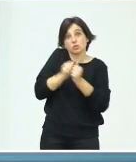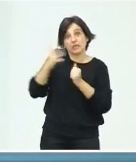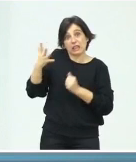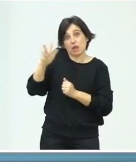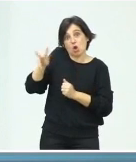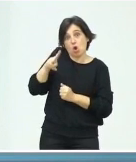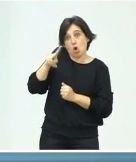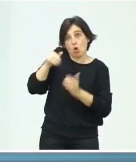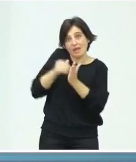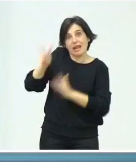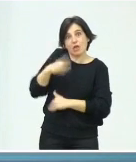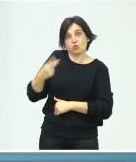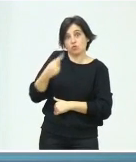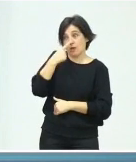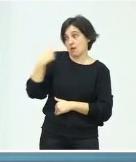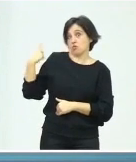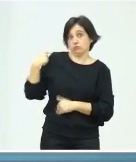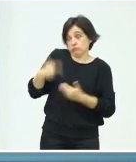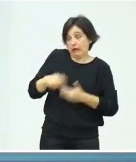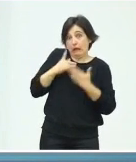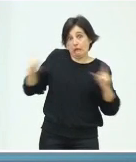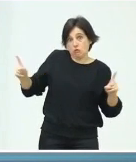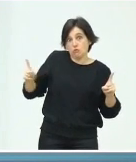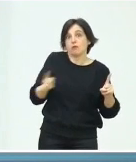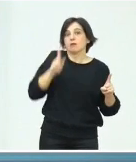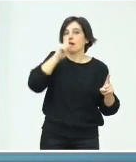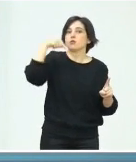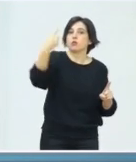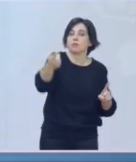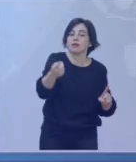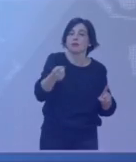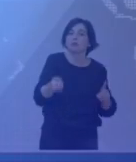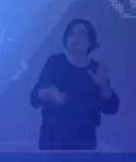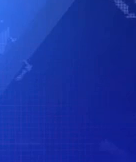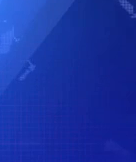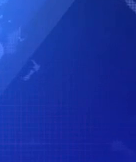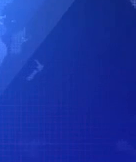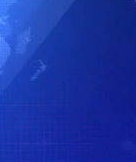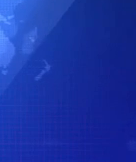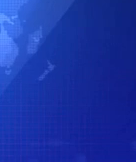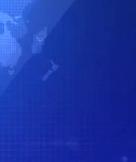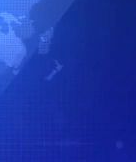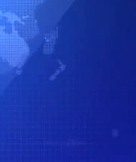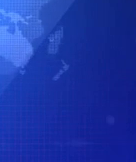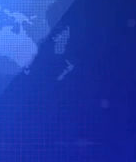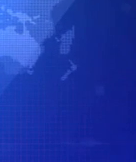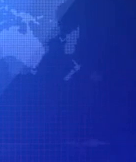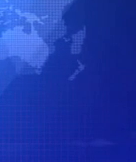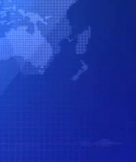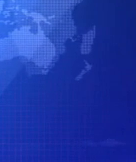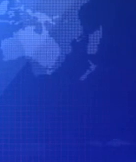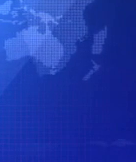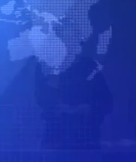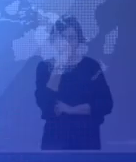425.000 euros en el 2020 al 1.000.000 de euros para el año próximo.